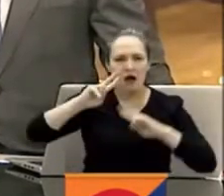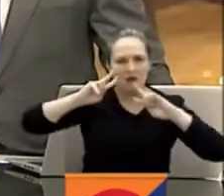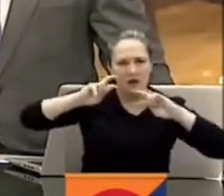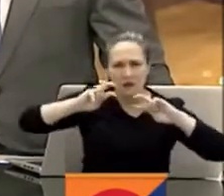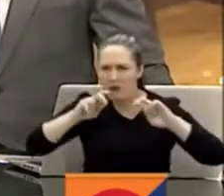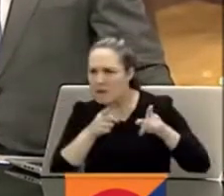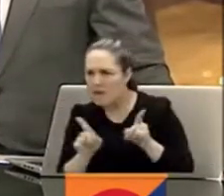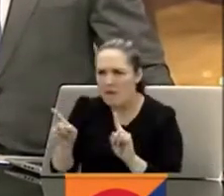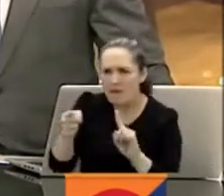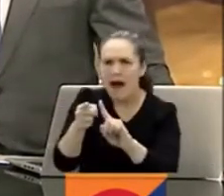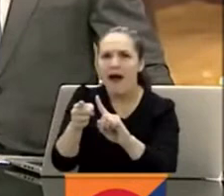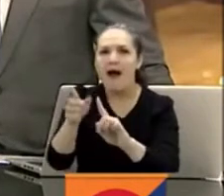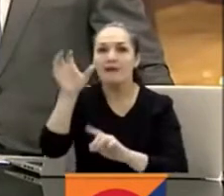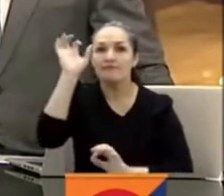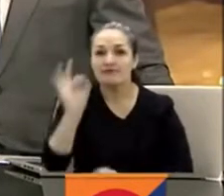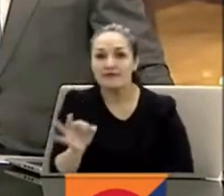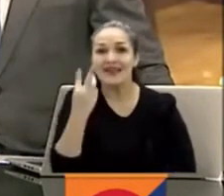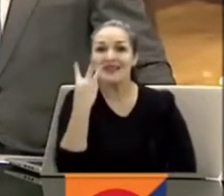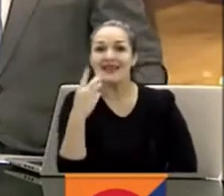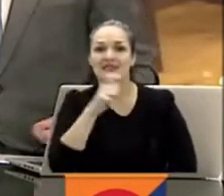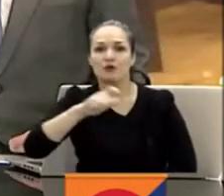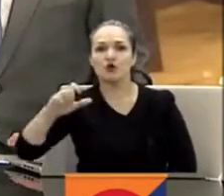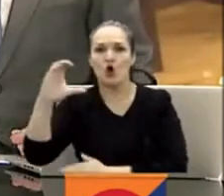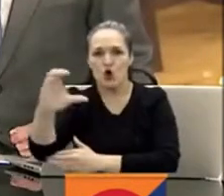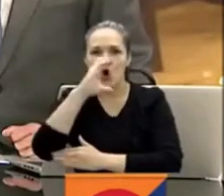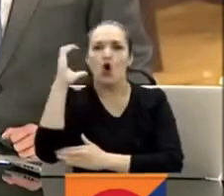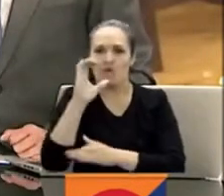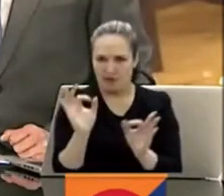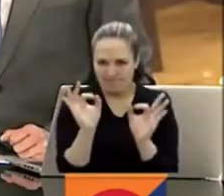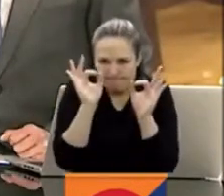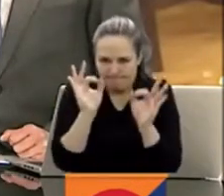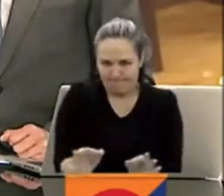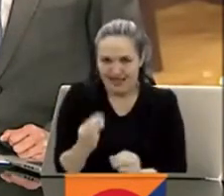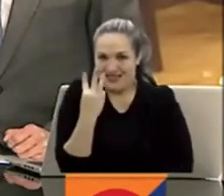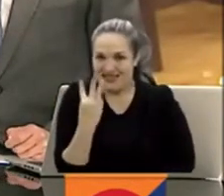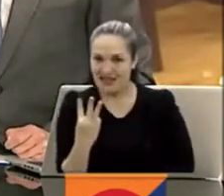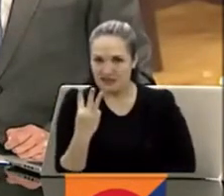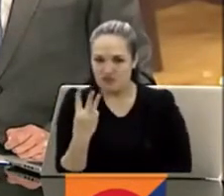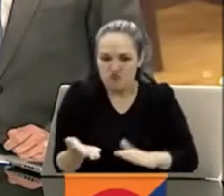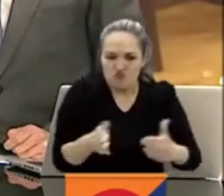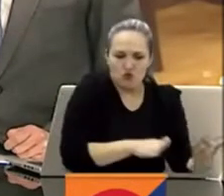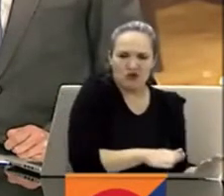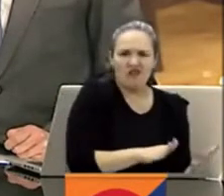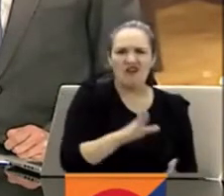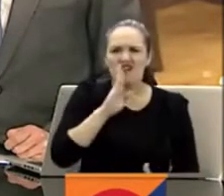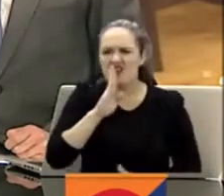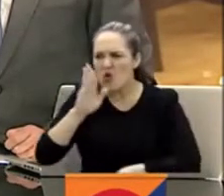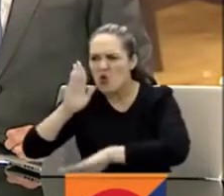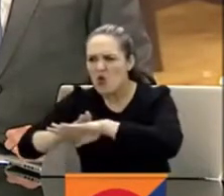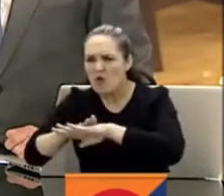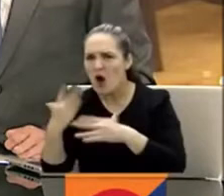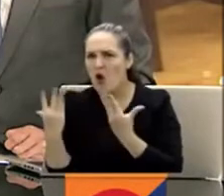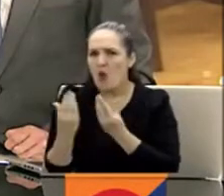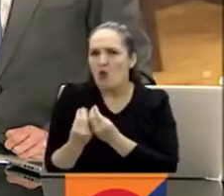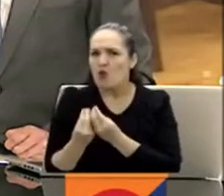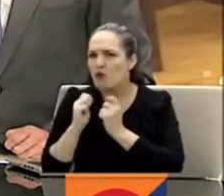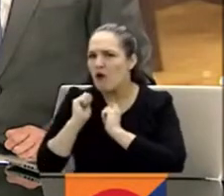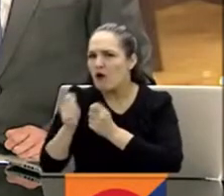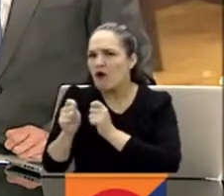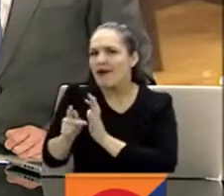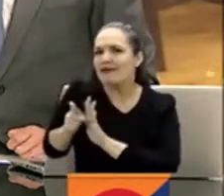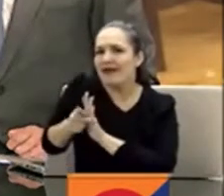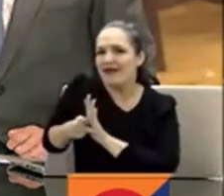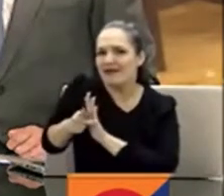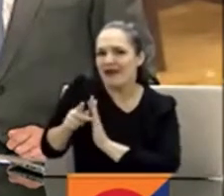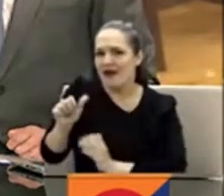los muertos eran colombianos y se trata de establecer si los crímenes son responsabilidad por el denominado Tren de Aragua en